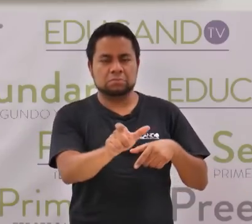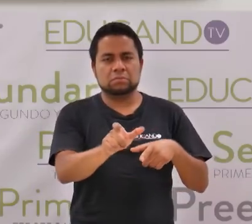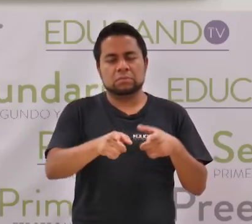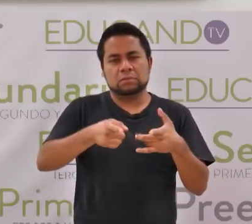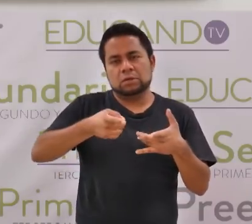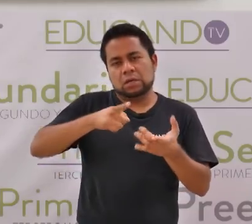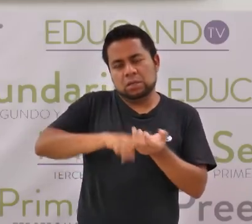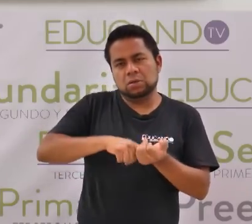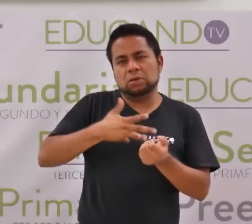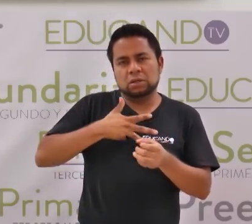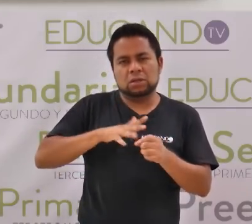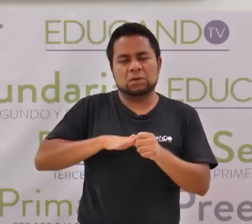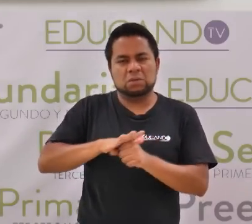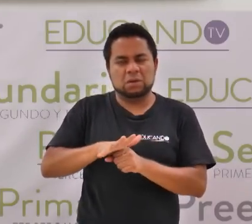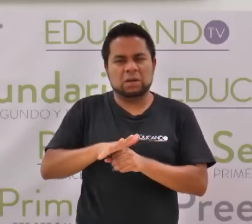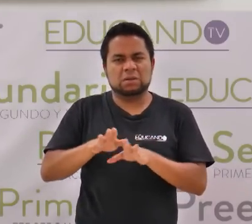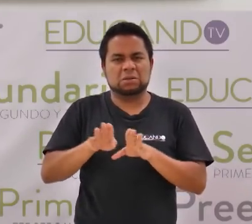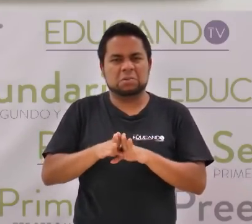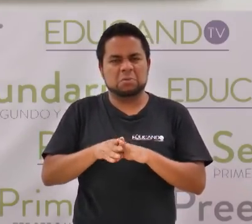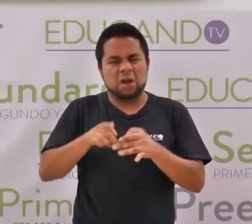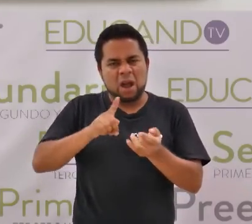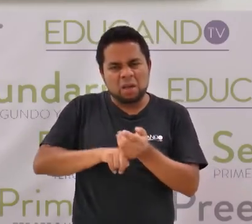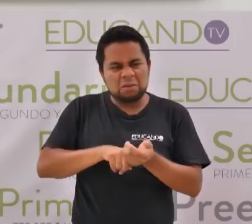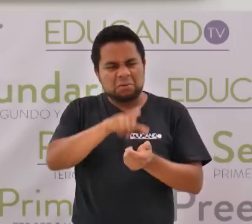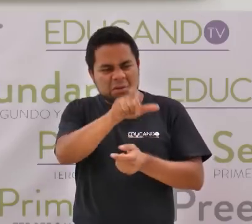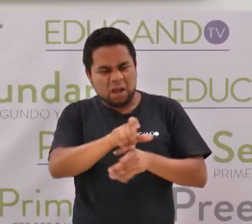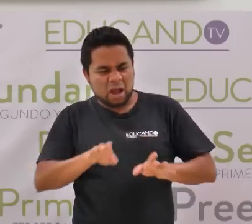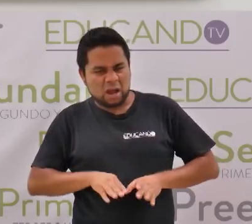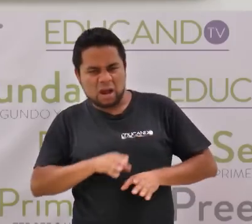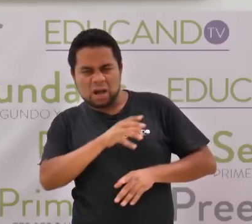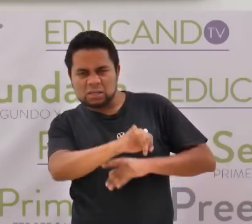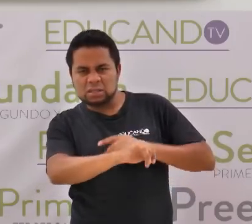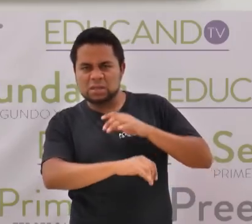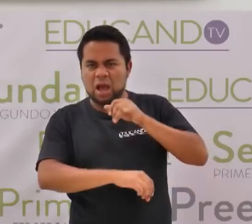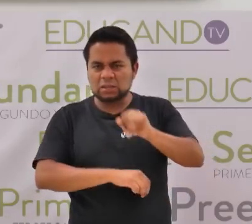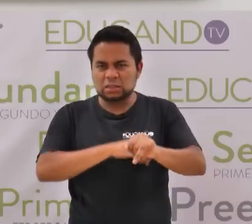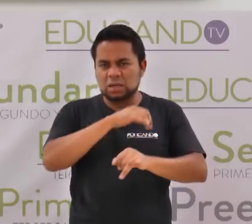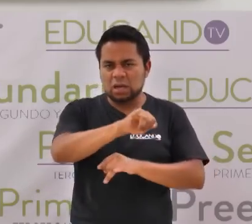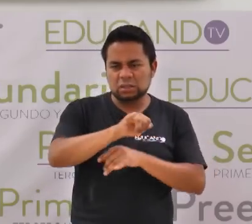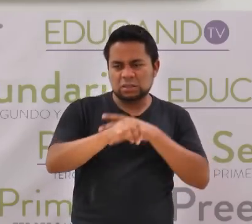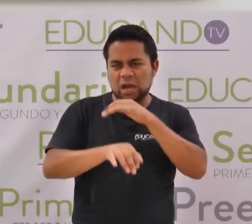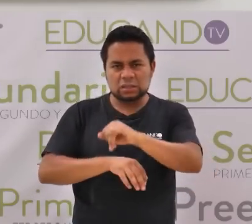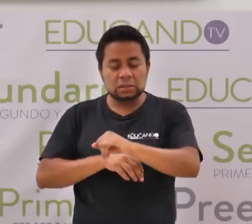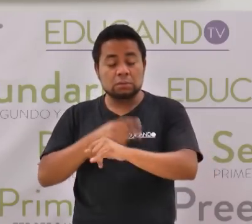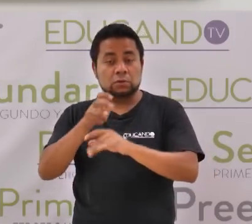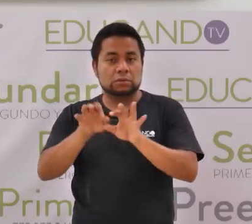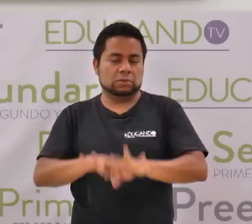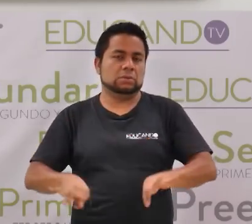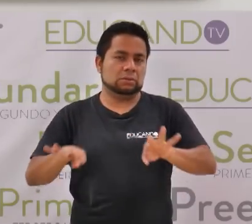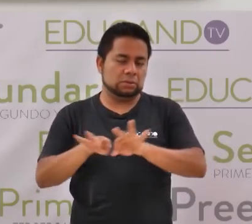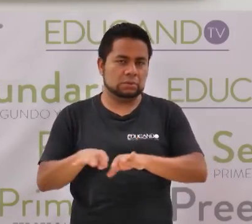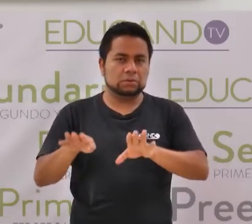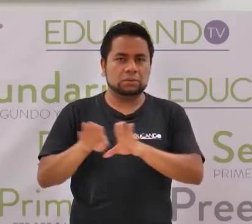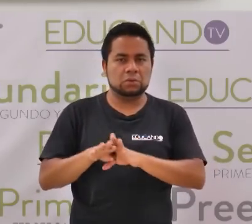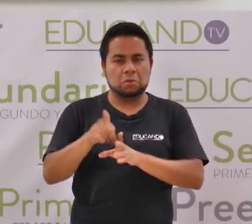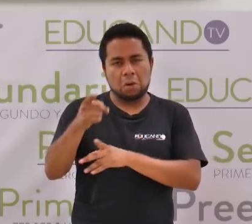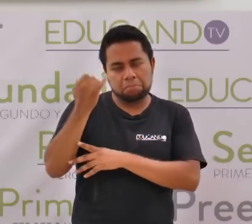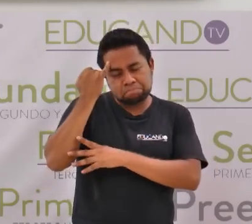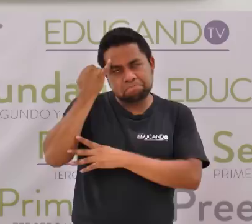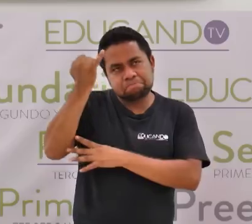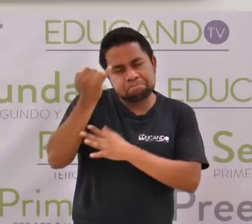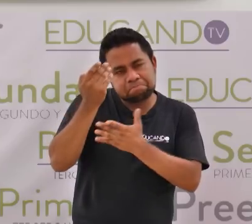que cargan todo el peso de la narración. Entonces es importante que ustedes los